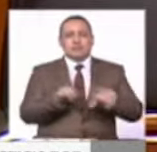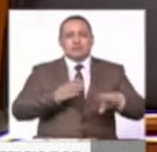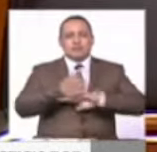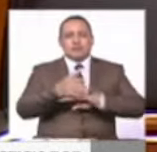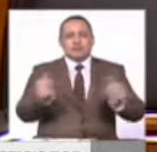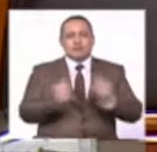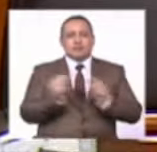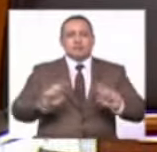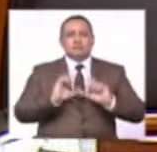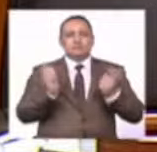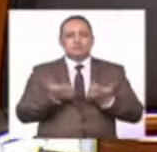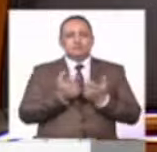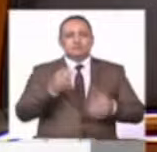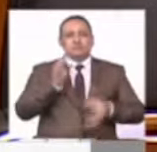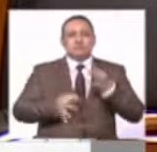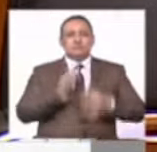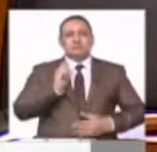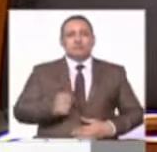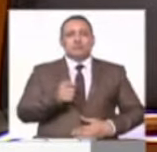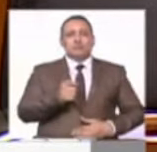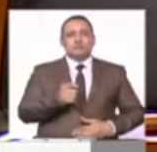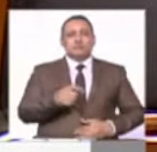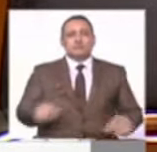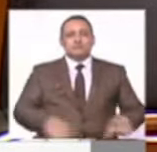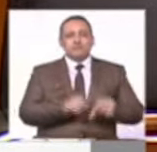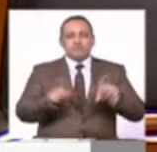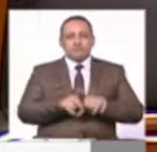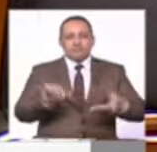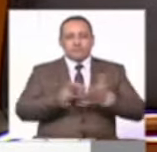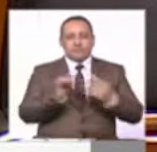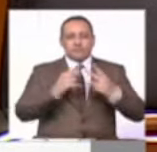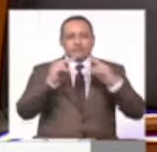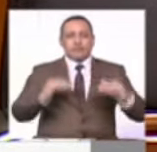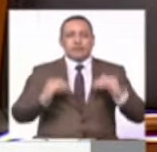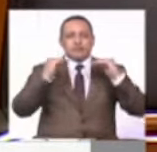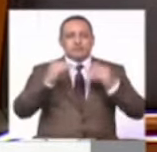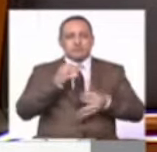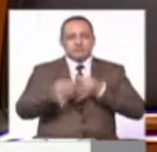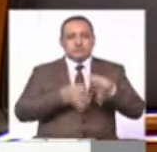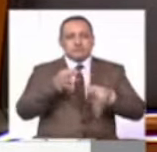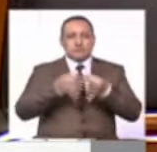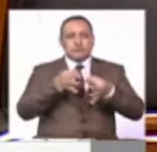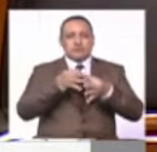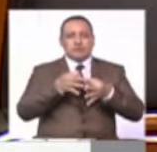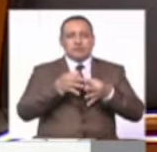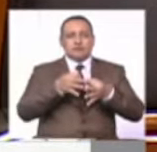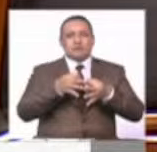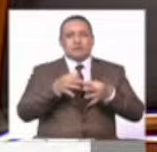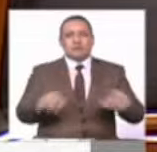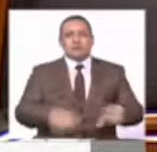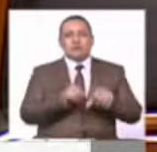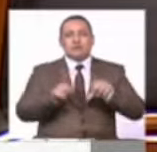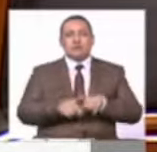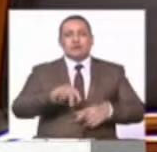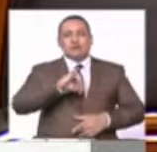a la junta Nacional de justicia y si tiene la capacidad de interpretar la constitución